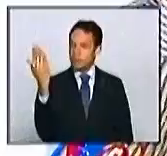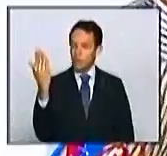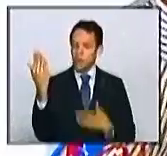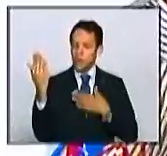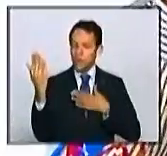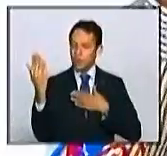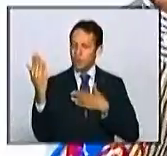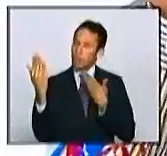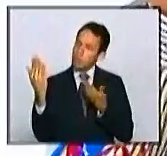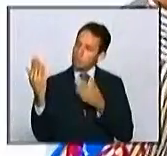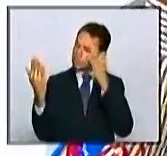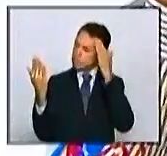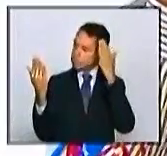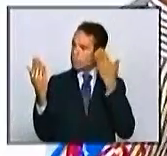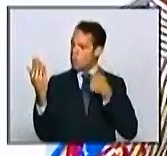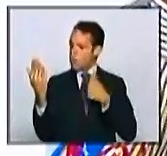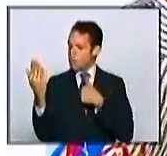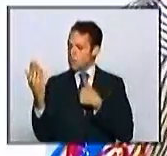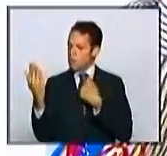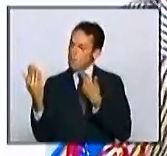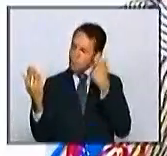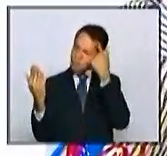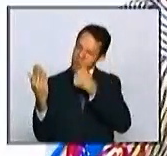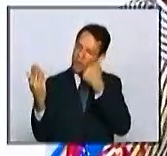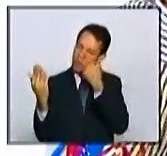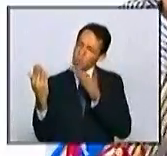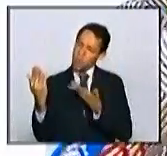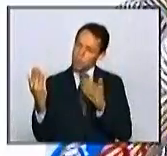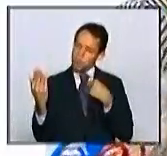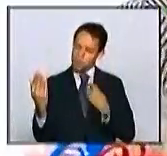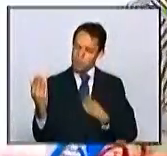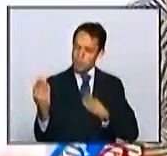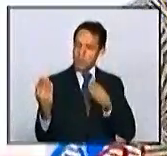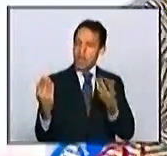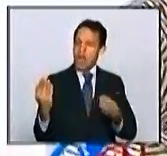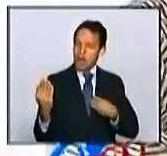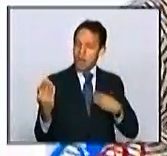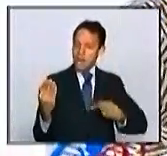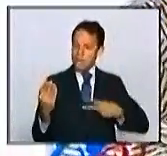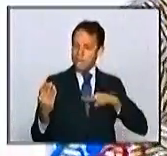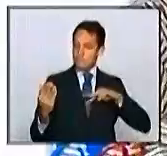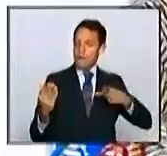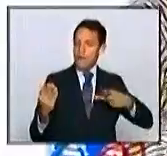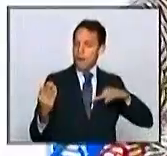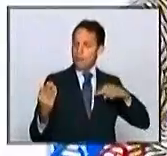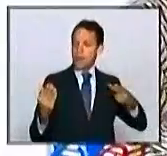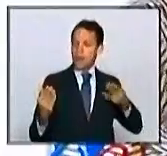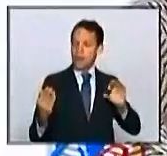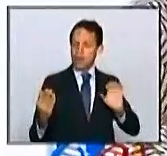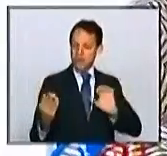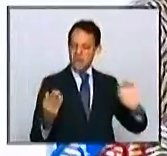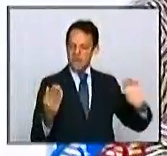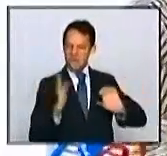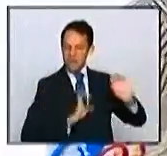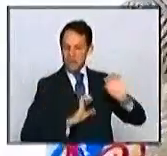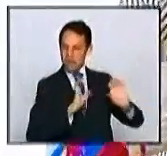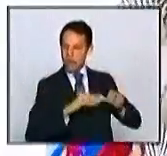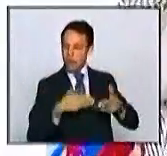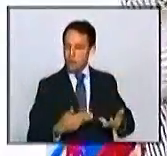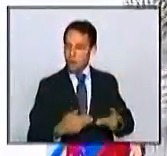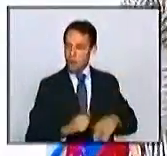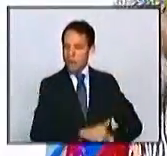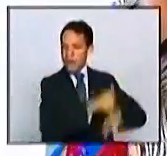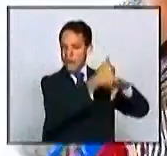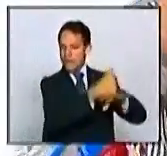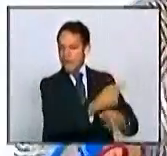me estoy reflejando, yo qué estoy aportando, yo qué tan a la defensiva estoy de mi jefe o cómo puedo entender a ese jefe que tiene unos niveles